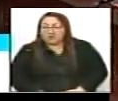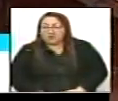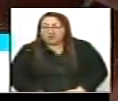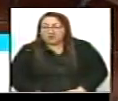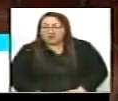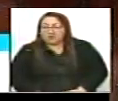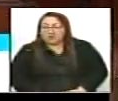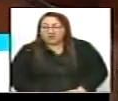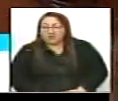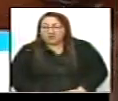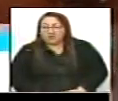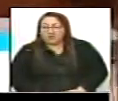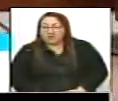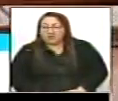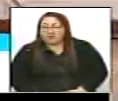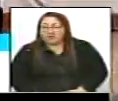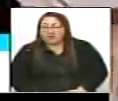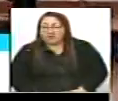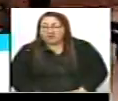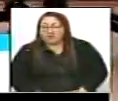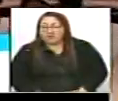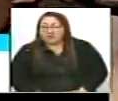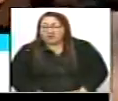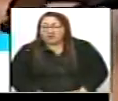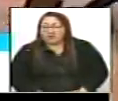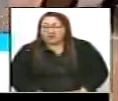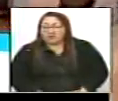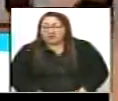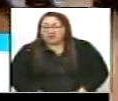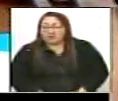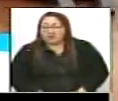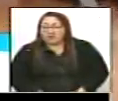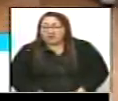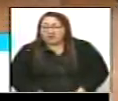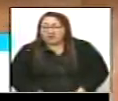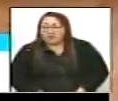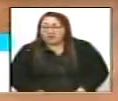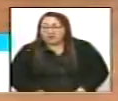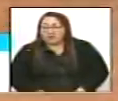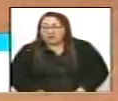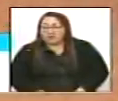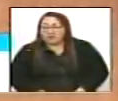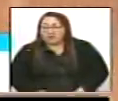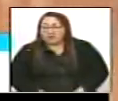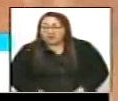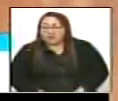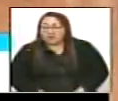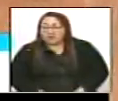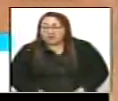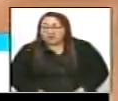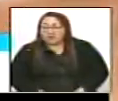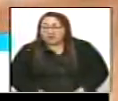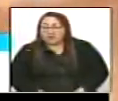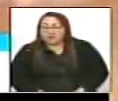Señor gobernador, para que usted designe quién es. Tiene la economista va a responder. Permítame, señora presidenta.